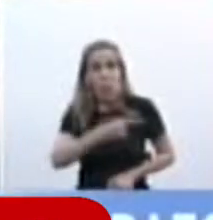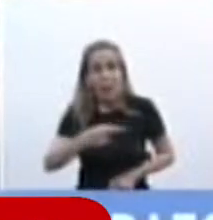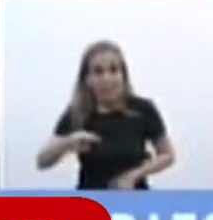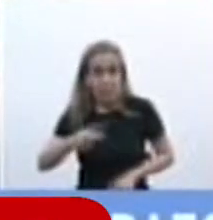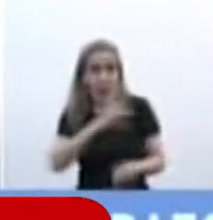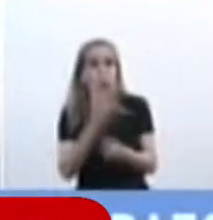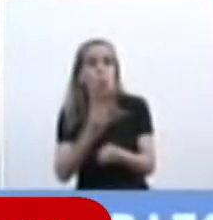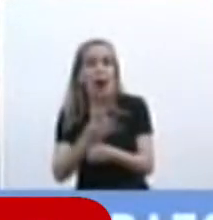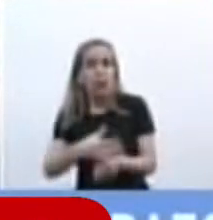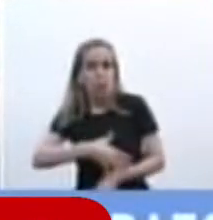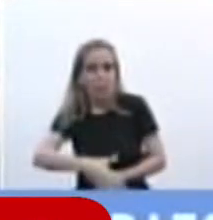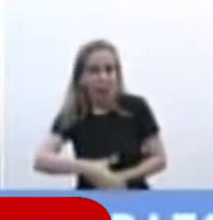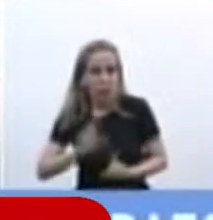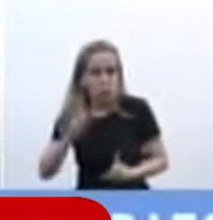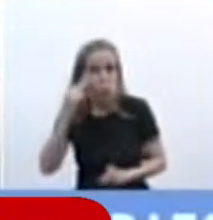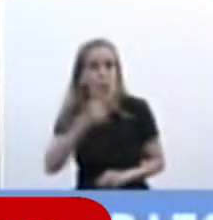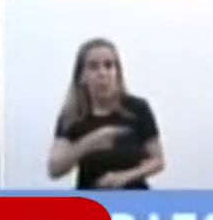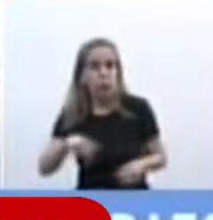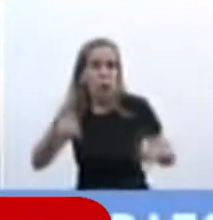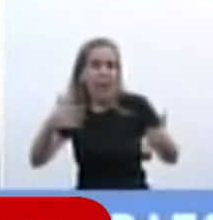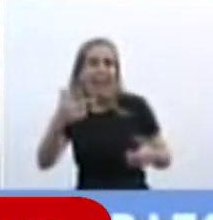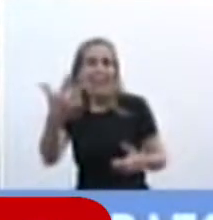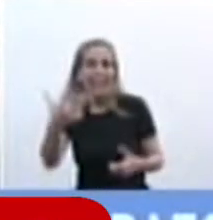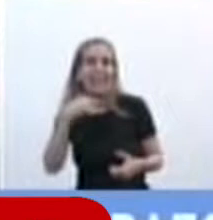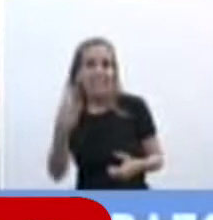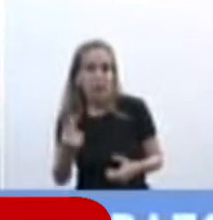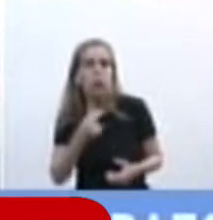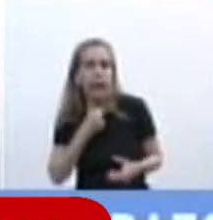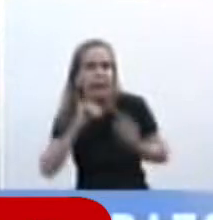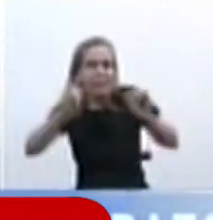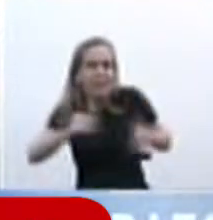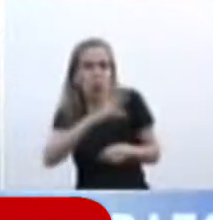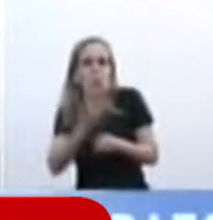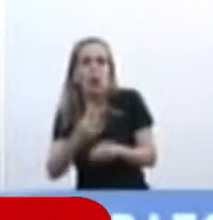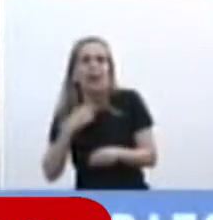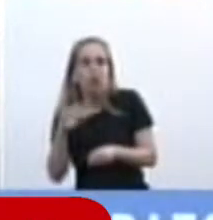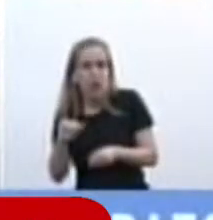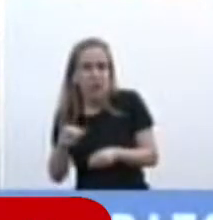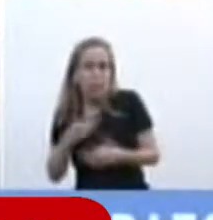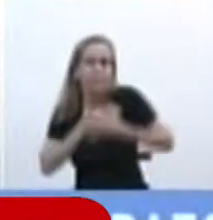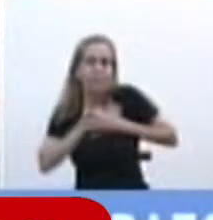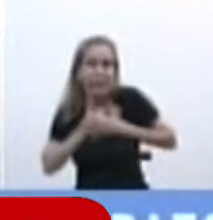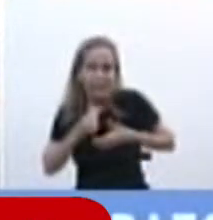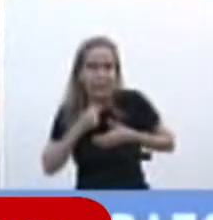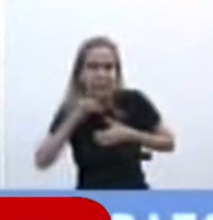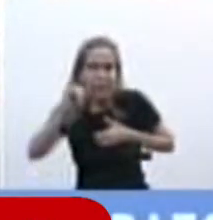embarazo. Tengo 3 hijos y deseaba tener un cuarto hijo con todo mi corazón.